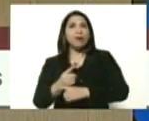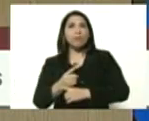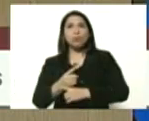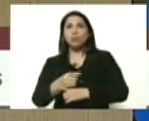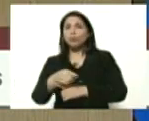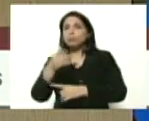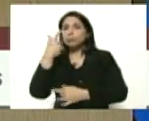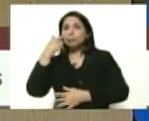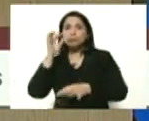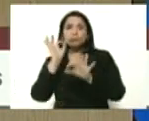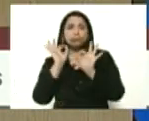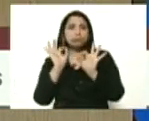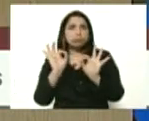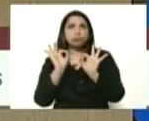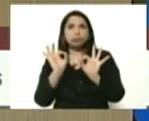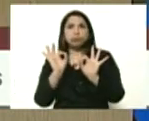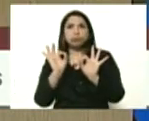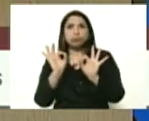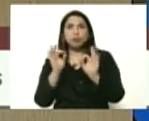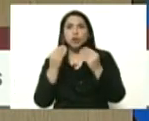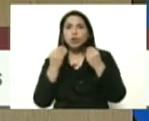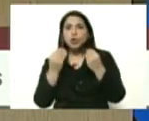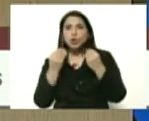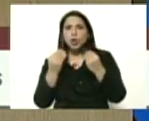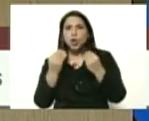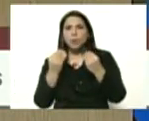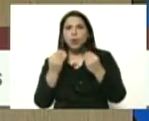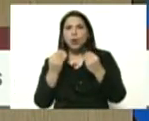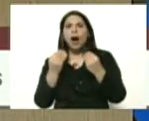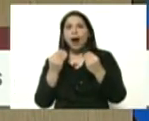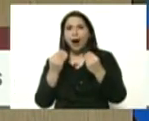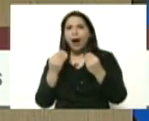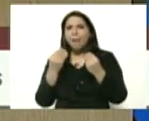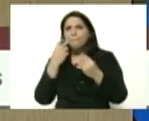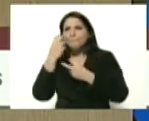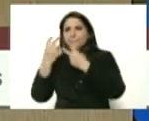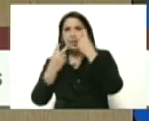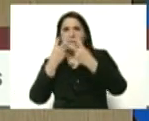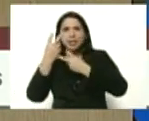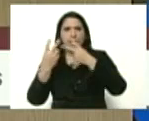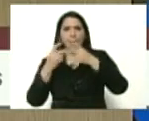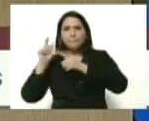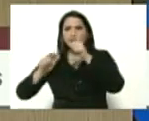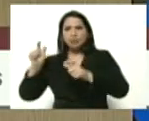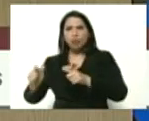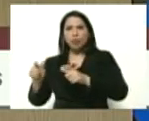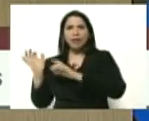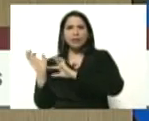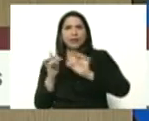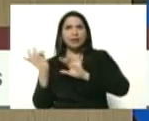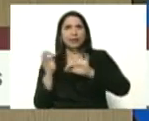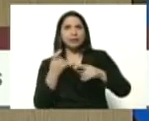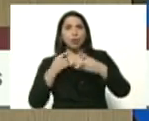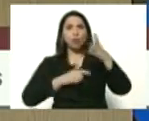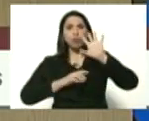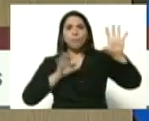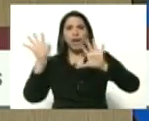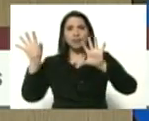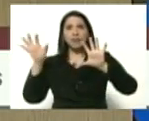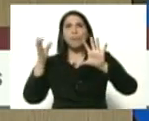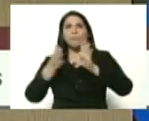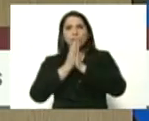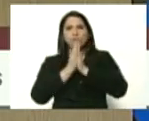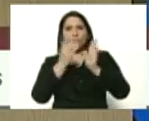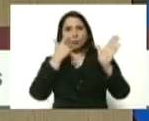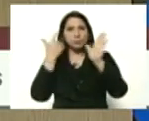y estrictos en el manejo de los connacionales que regresan de otros países. Muéstrame esta lámina, por favor.